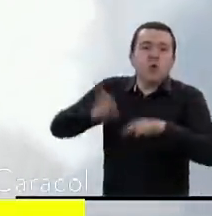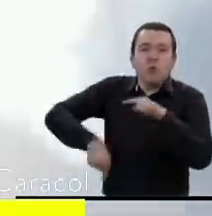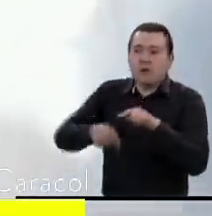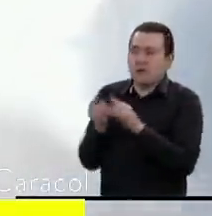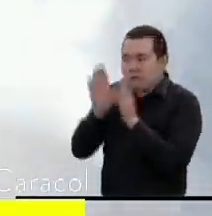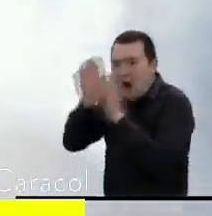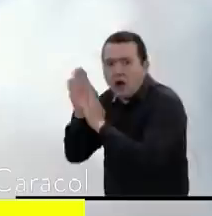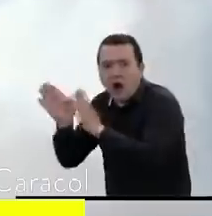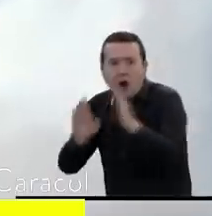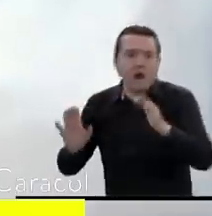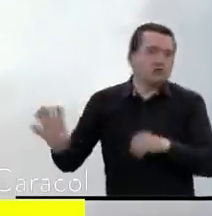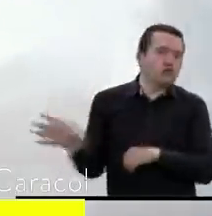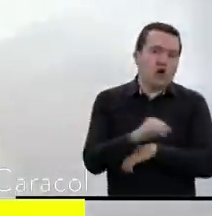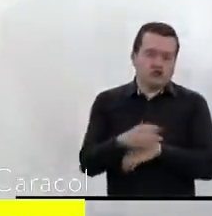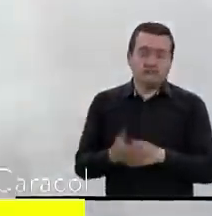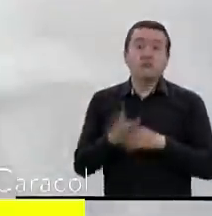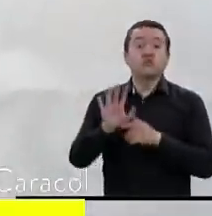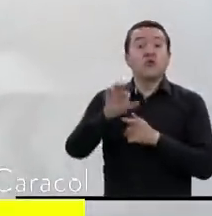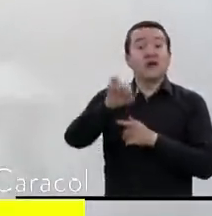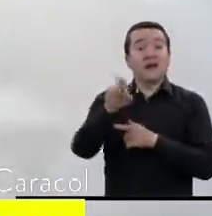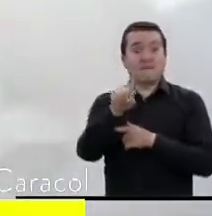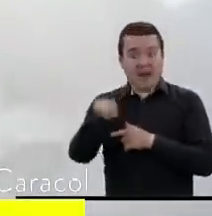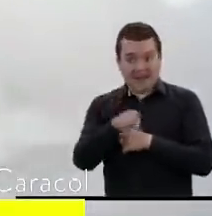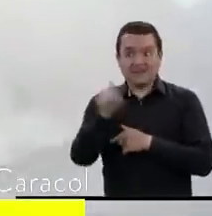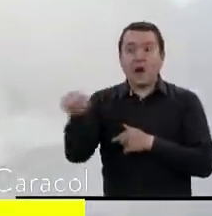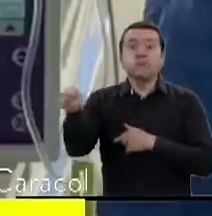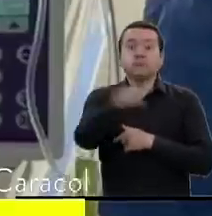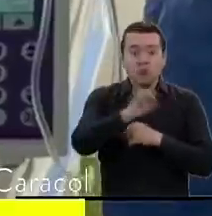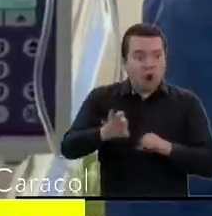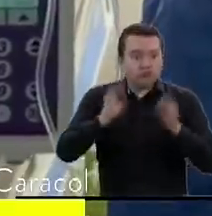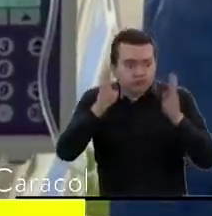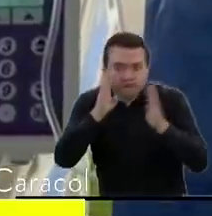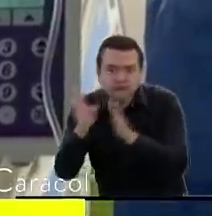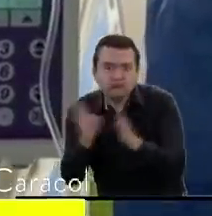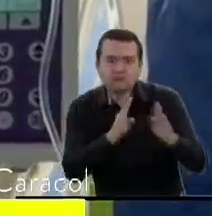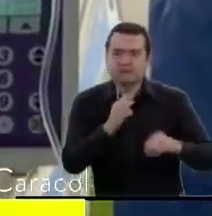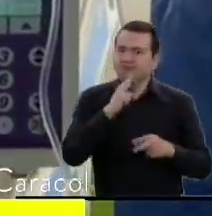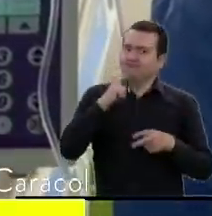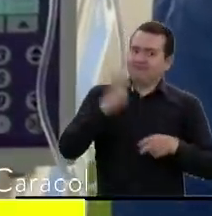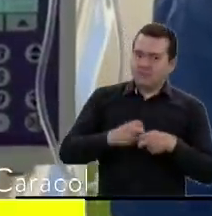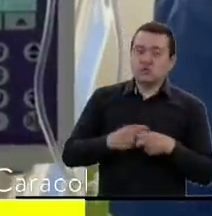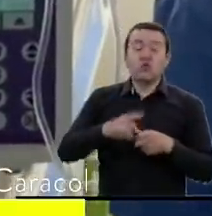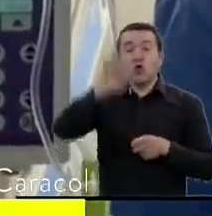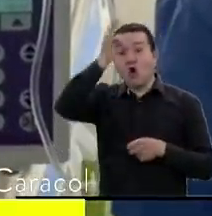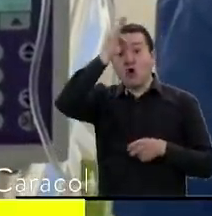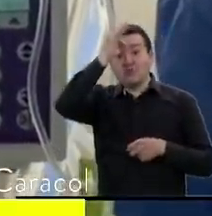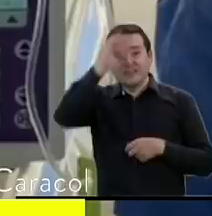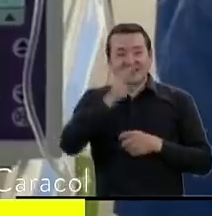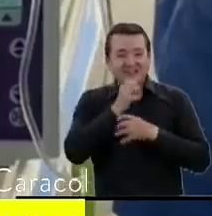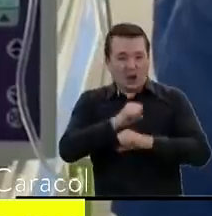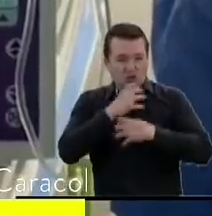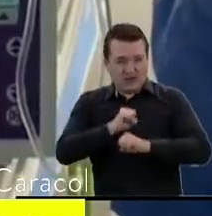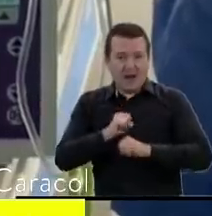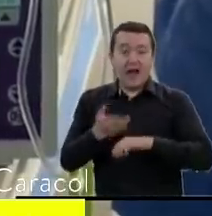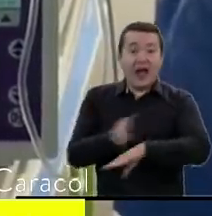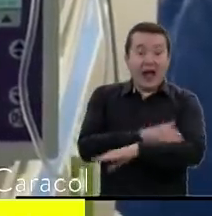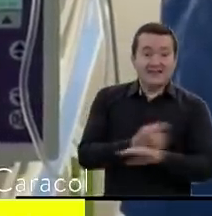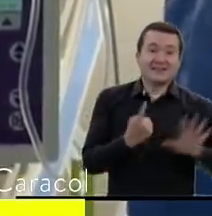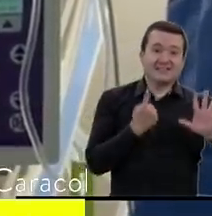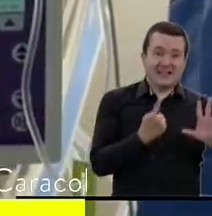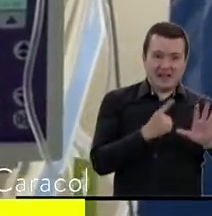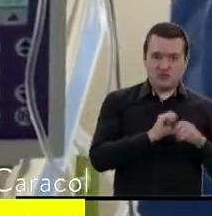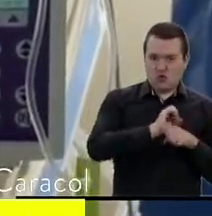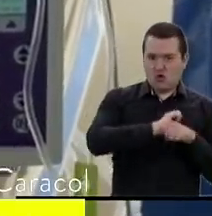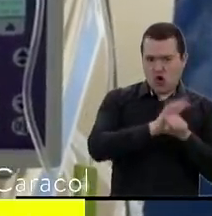algunas IPS para atender pacientes UCI también preocupa. El Hospital Infantil San José, que en marzo contaba con 6 unidades para COVID, hoy tiene